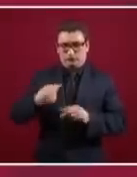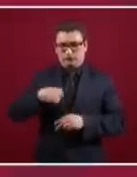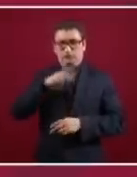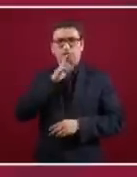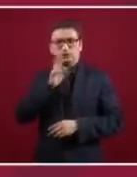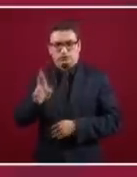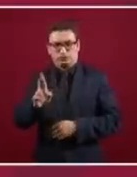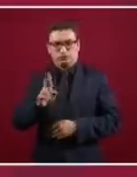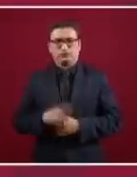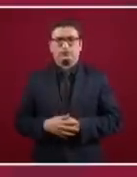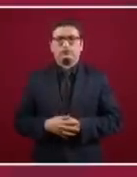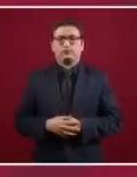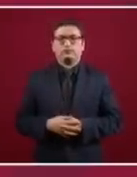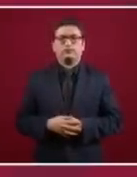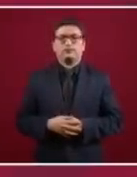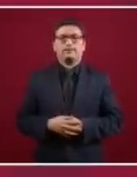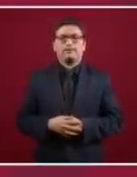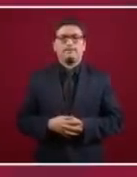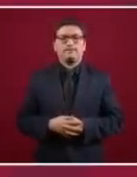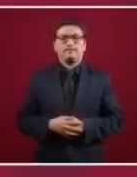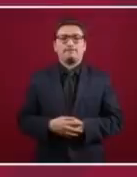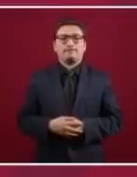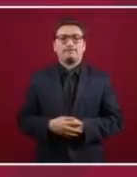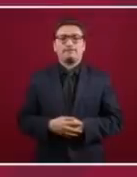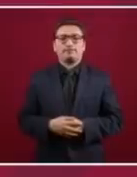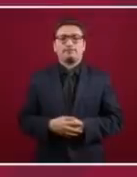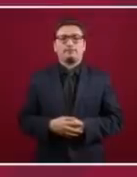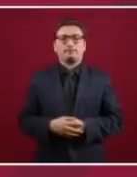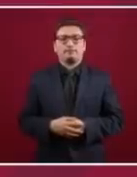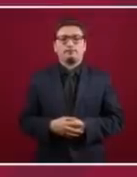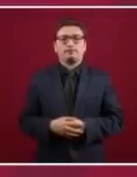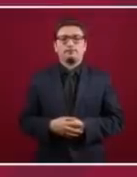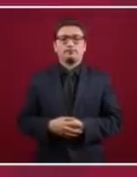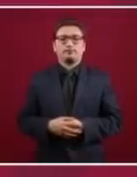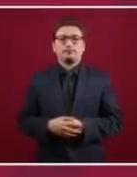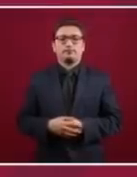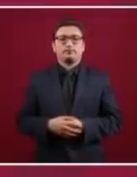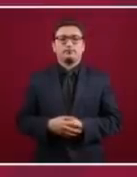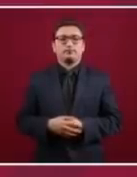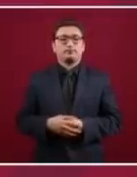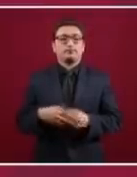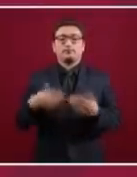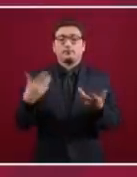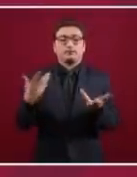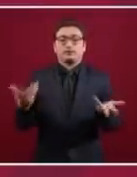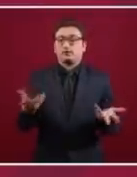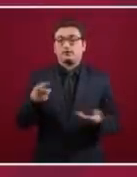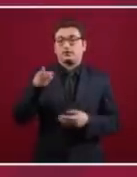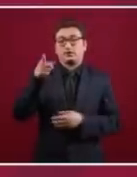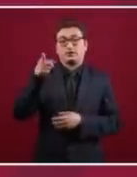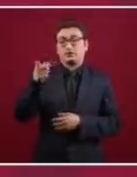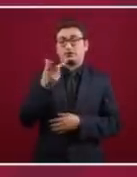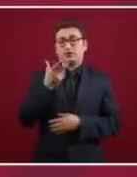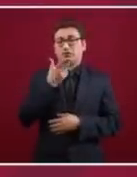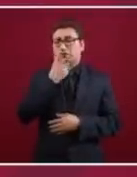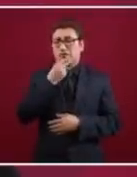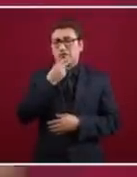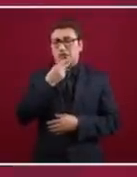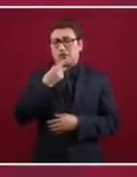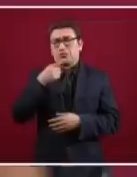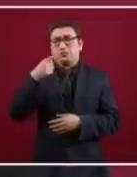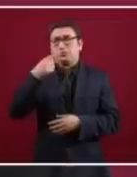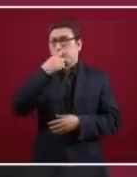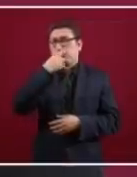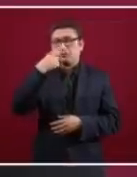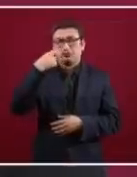contestó este entonces él tiene una